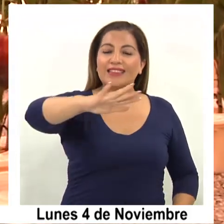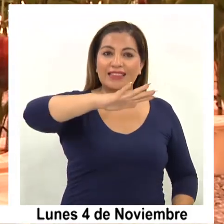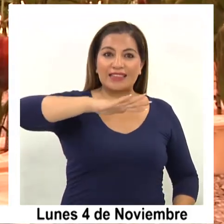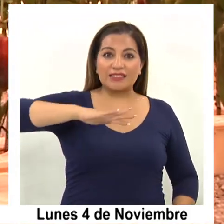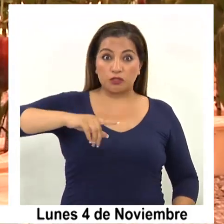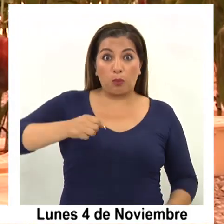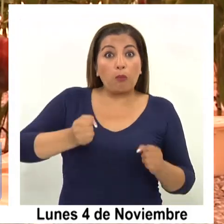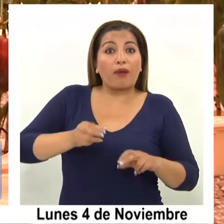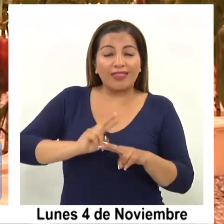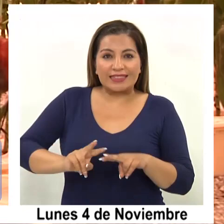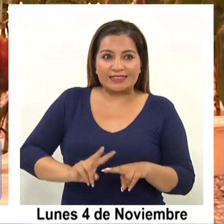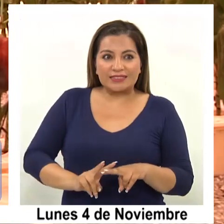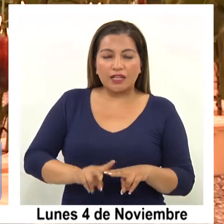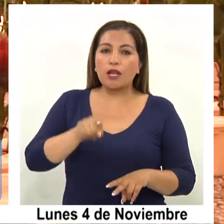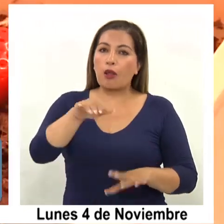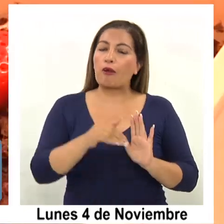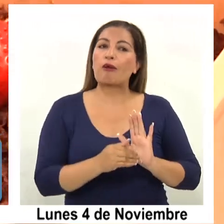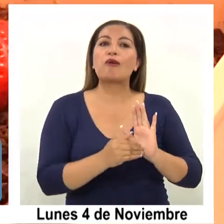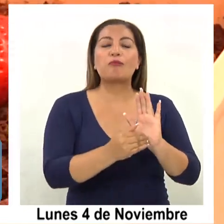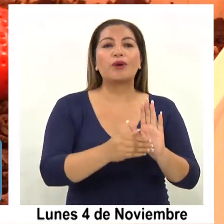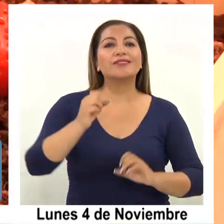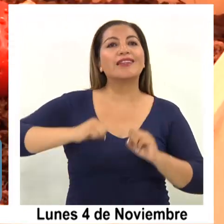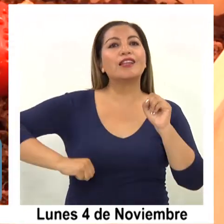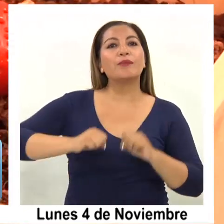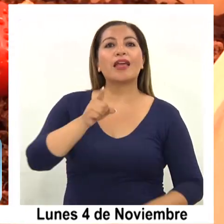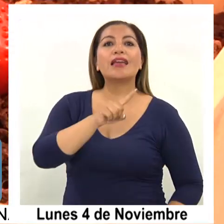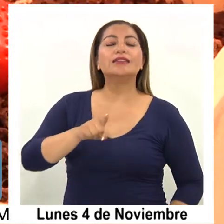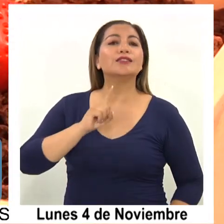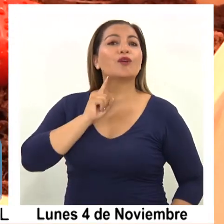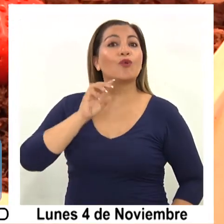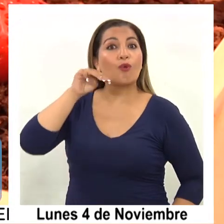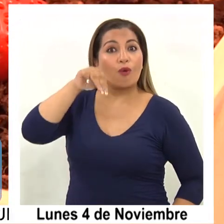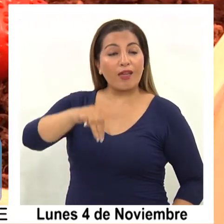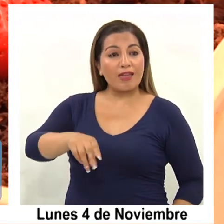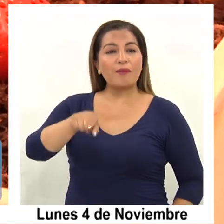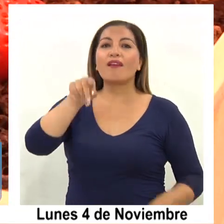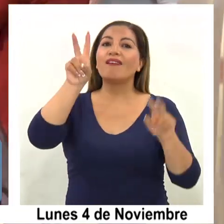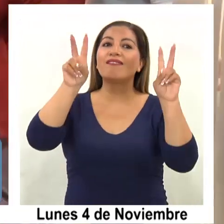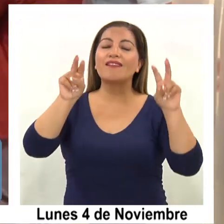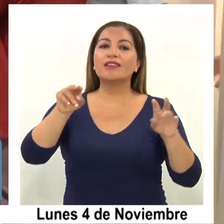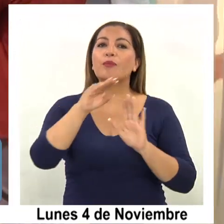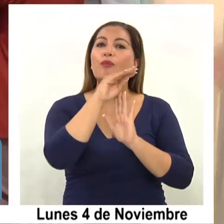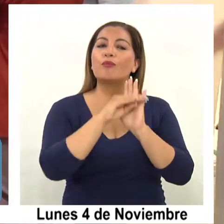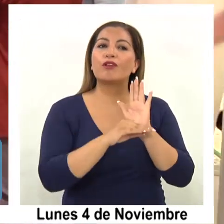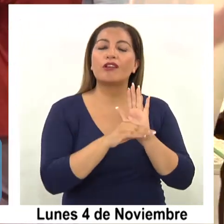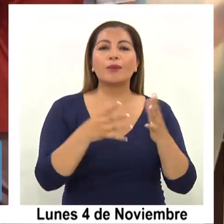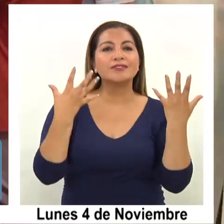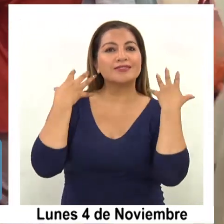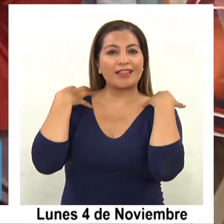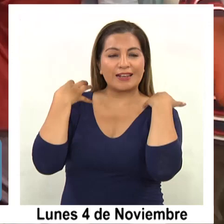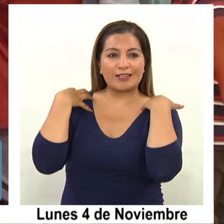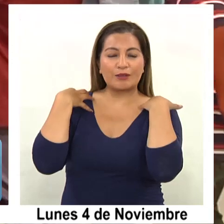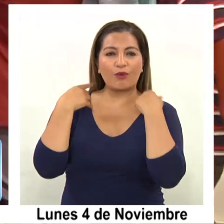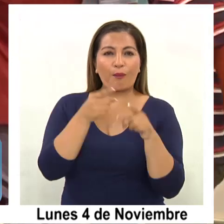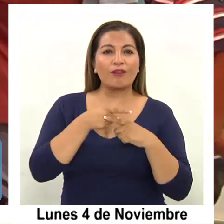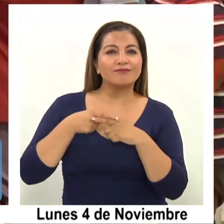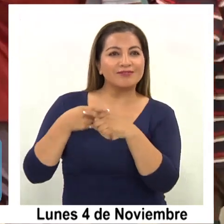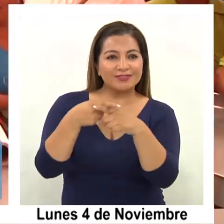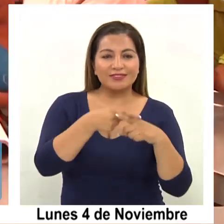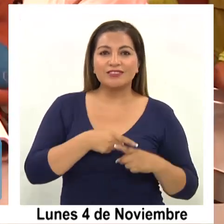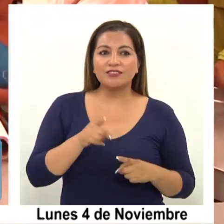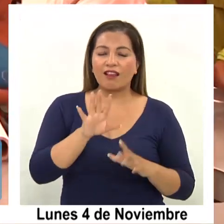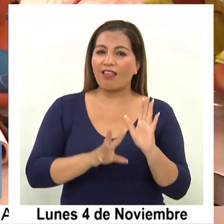es posible. Así lo ha demostrado la empresa SQM que, en el marco de su programa de responsabilidad social,